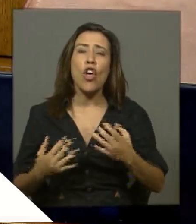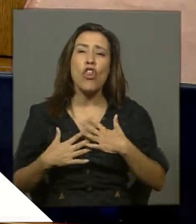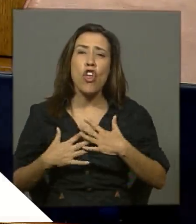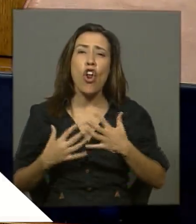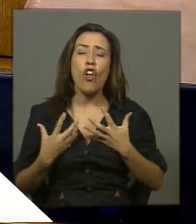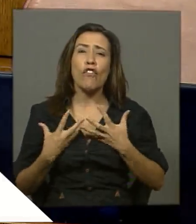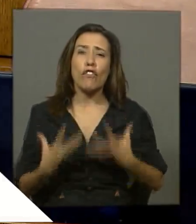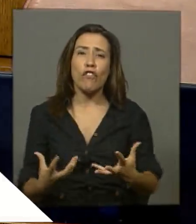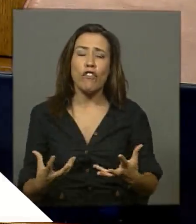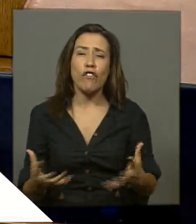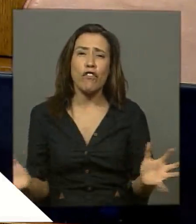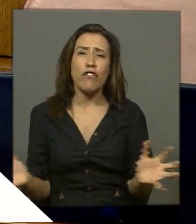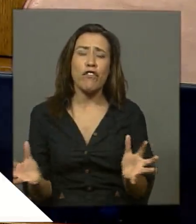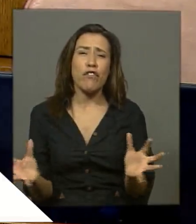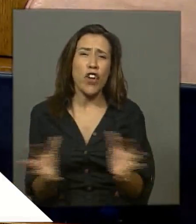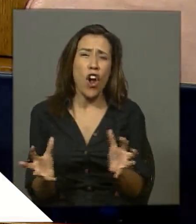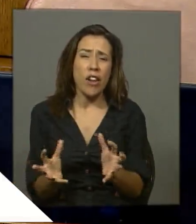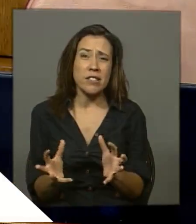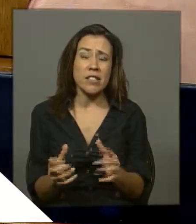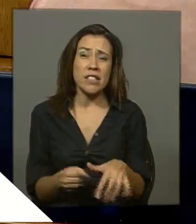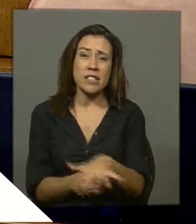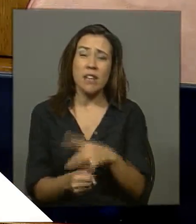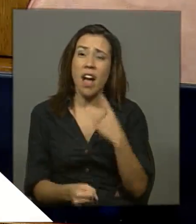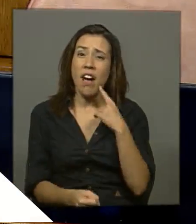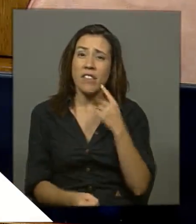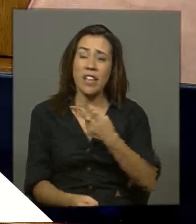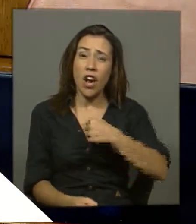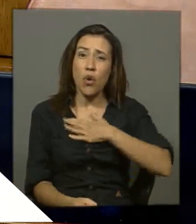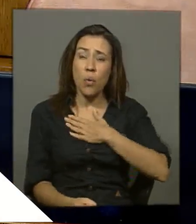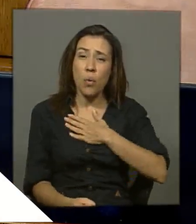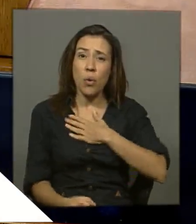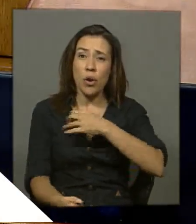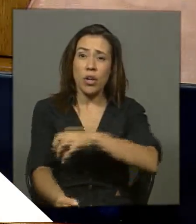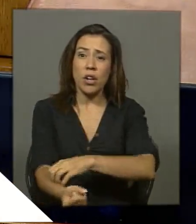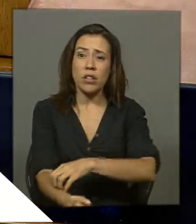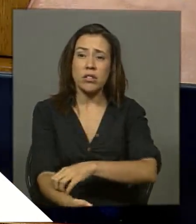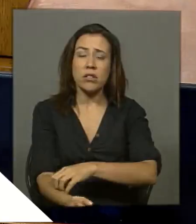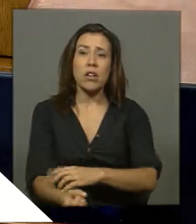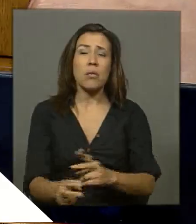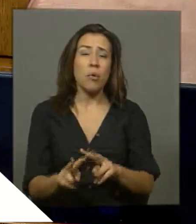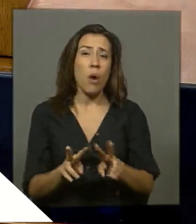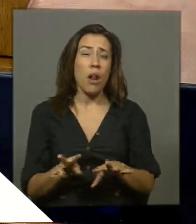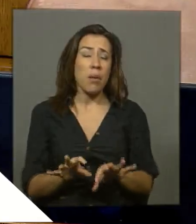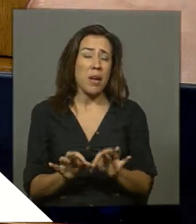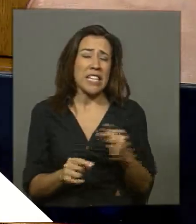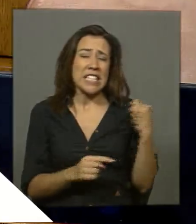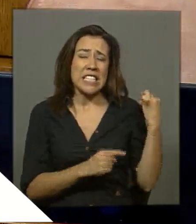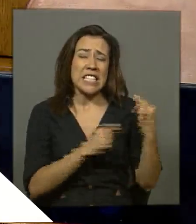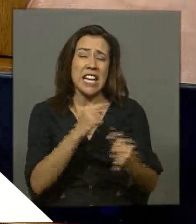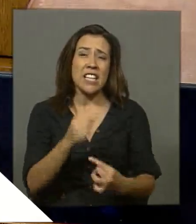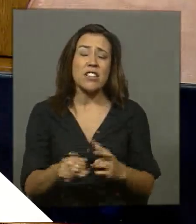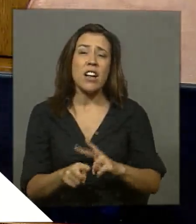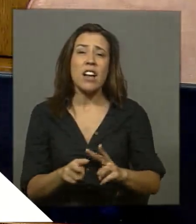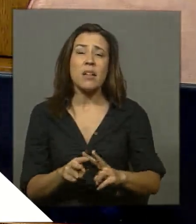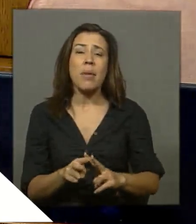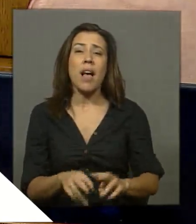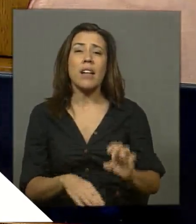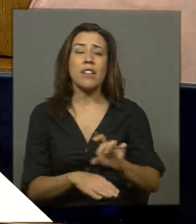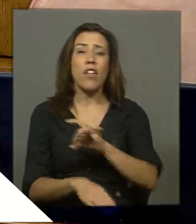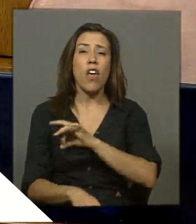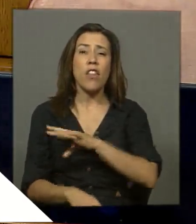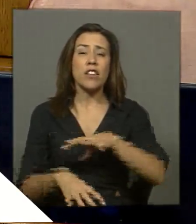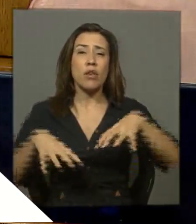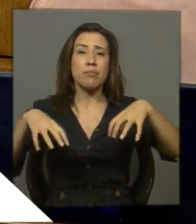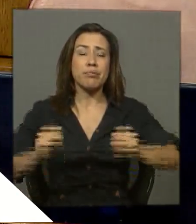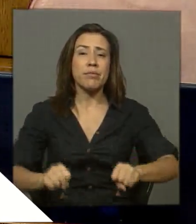la violencia la situación que afecta nuestra región procede de un hecho histórico Cuál es la instalación del Estado chileno